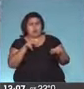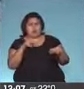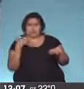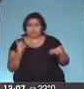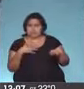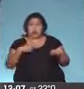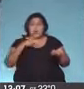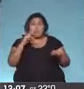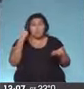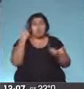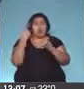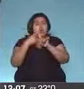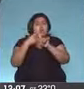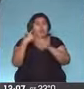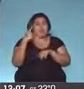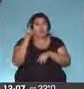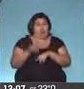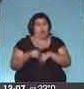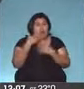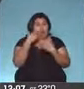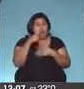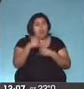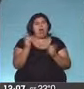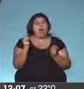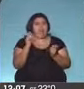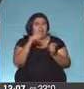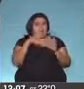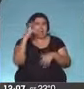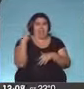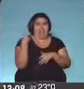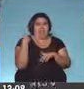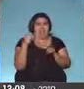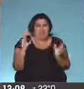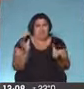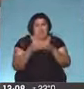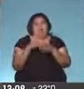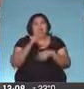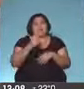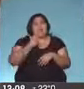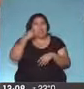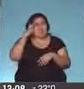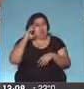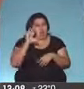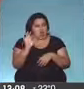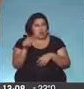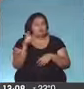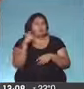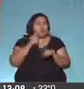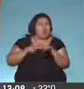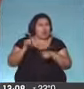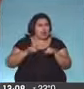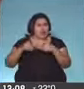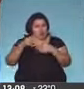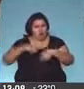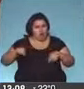tomó contacto hoy con el presidente de la Nación para hablar sobre este tema fue el jefe de gabinete, Santiago Cafiero, que está coordinando también estas